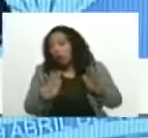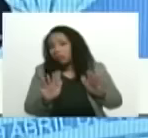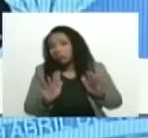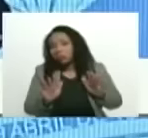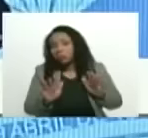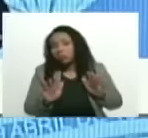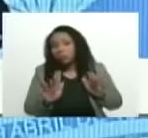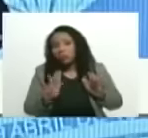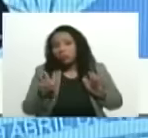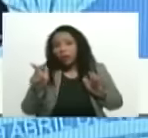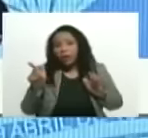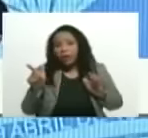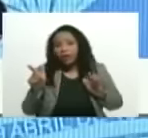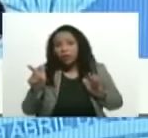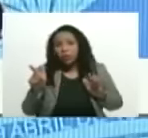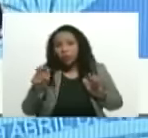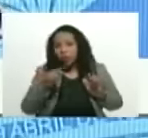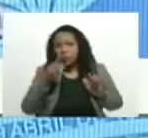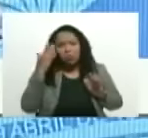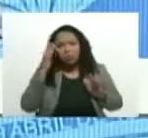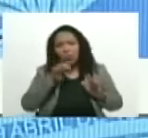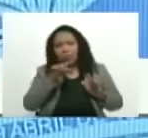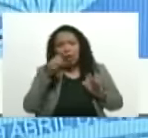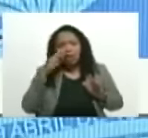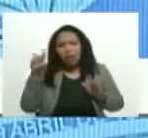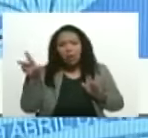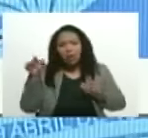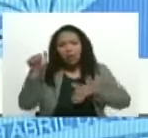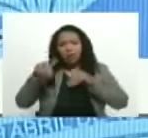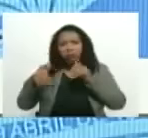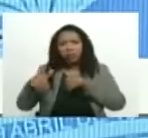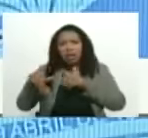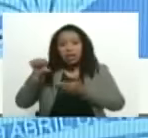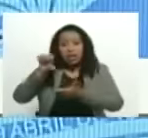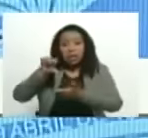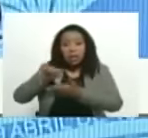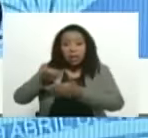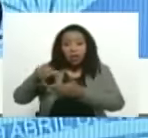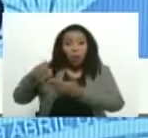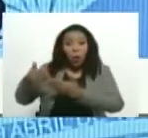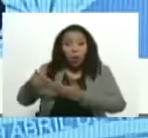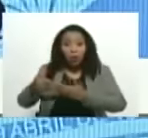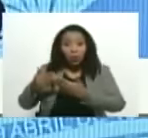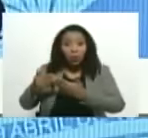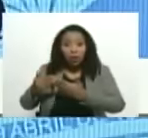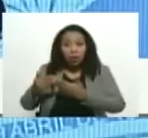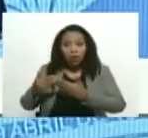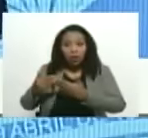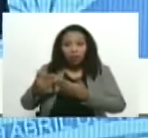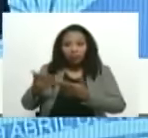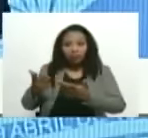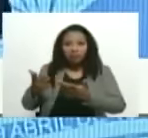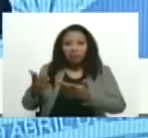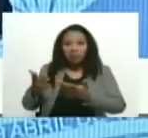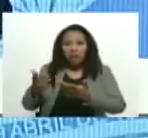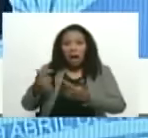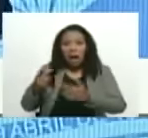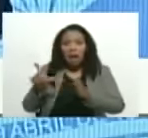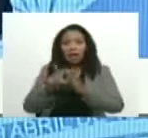son, no sé si los vieron, ni en la elección de un centro de estudiantes en el liceo donde yo